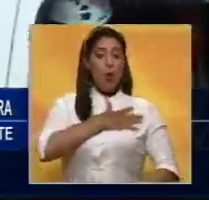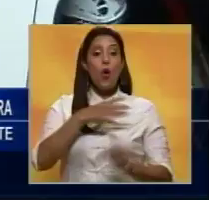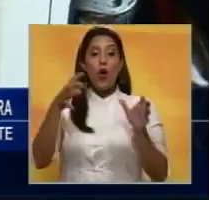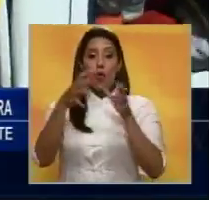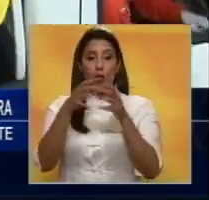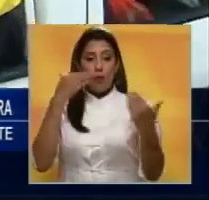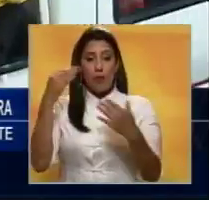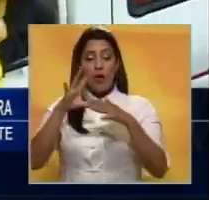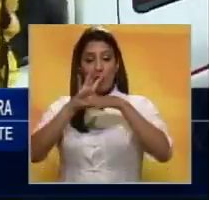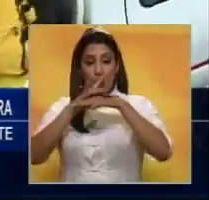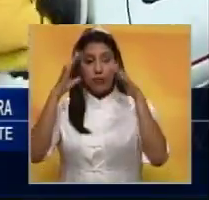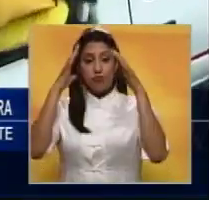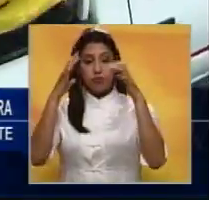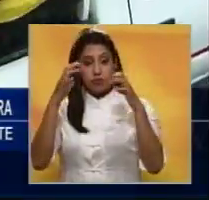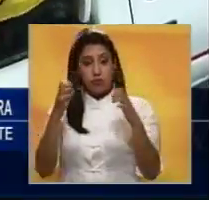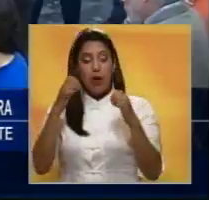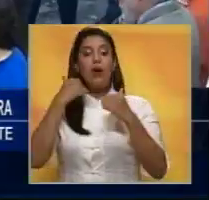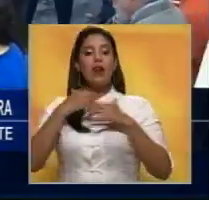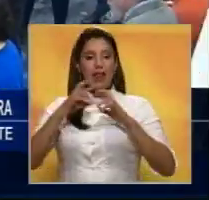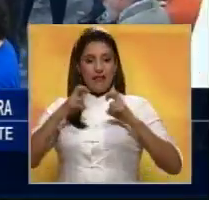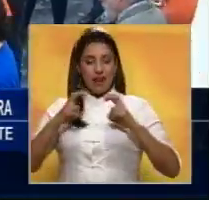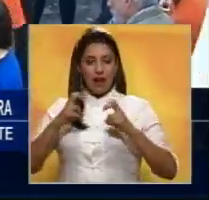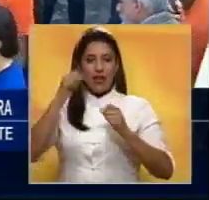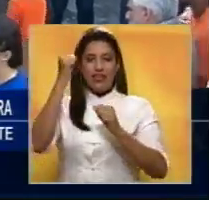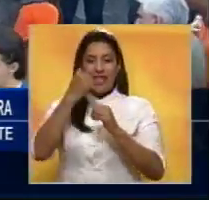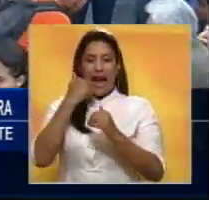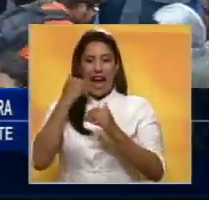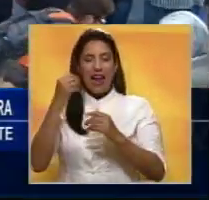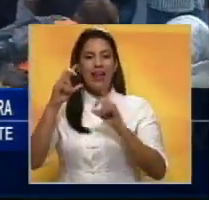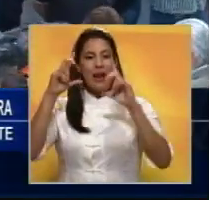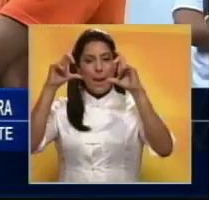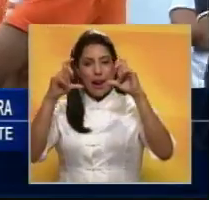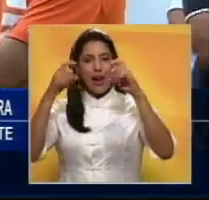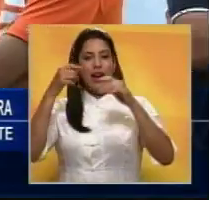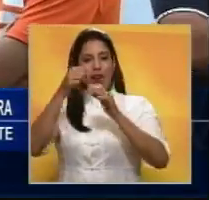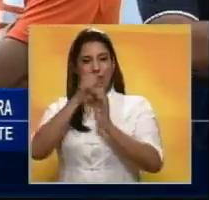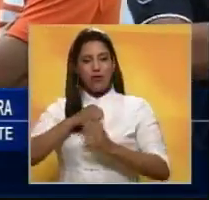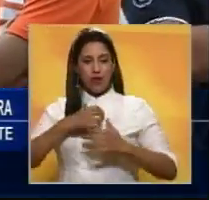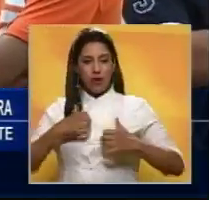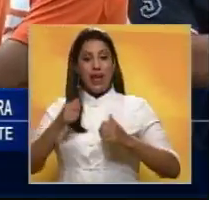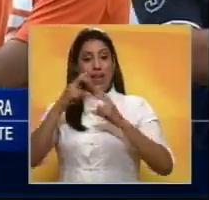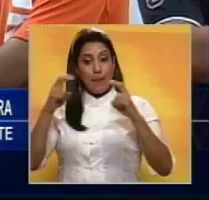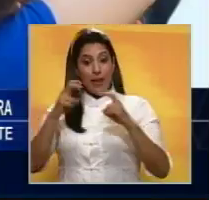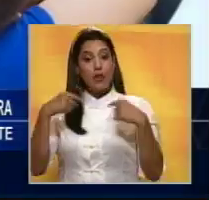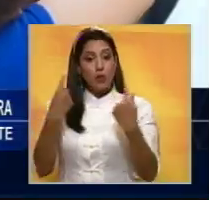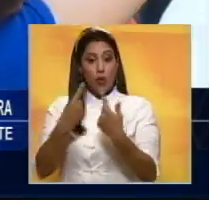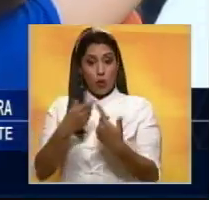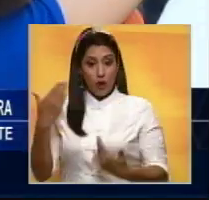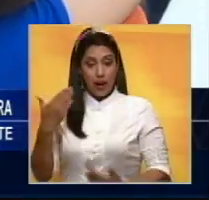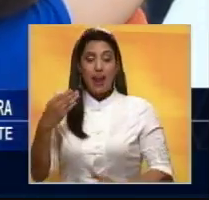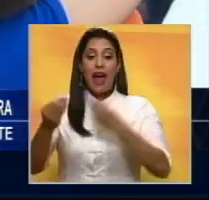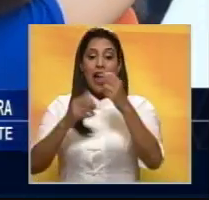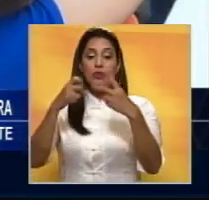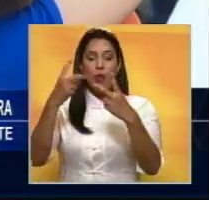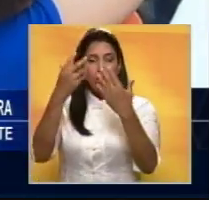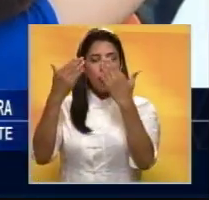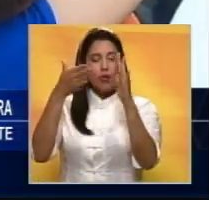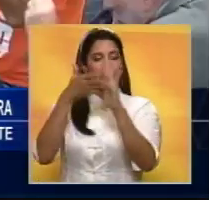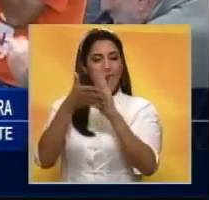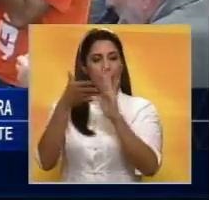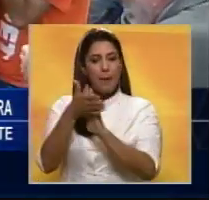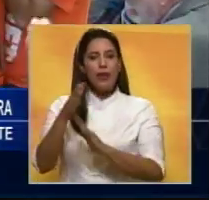equipo conformado por anatomopatólogos, criminalistas, radiólogos, forenses e investigadores del organismo realizan los